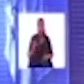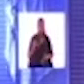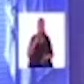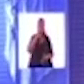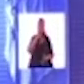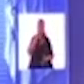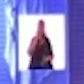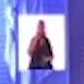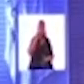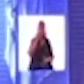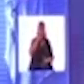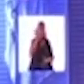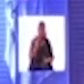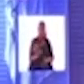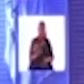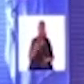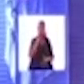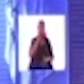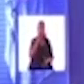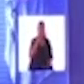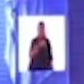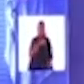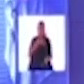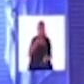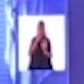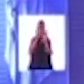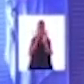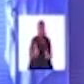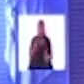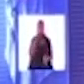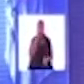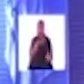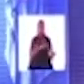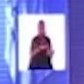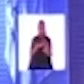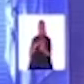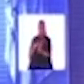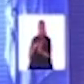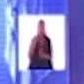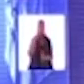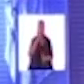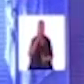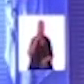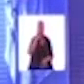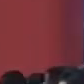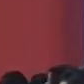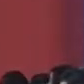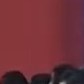30% de este monto se ha asignado inicialmente para apoyar a la mujer en medio